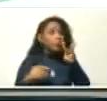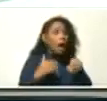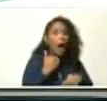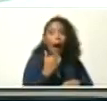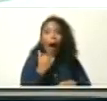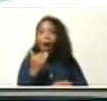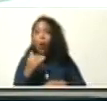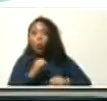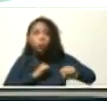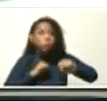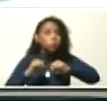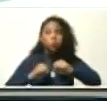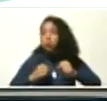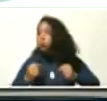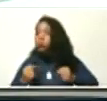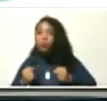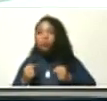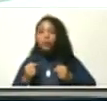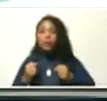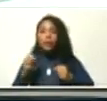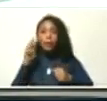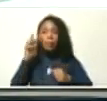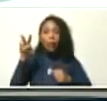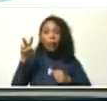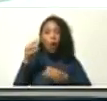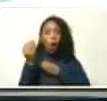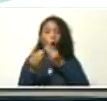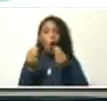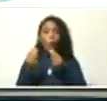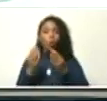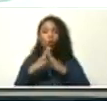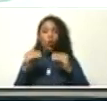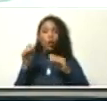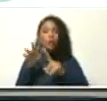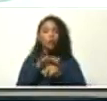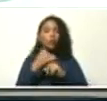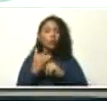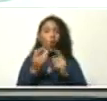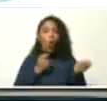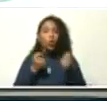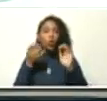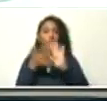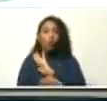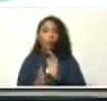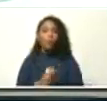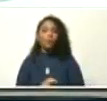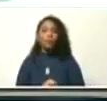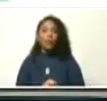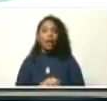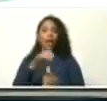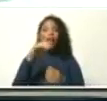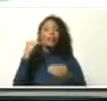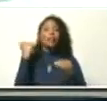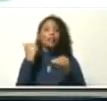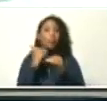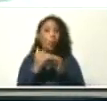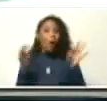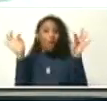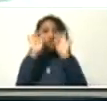y encima de todas las situaciones. Igualmente, la vicepresidenta